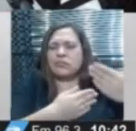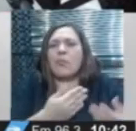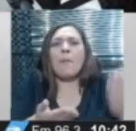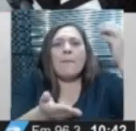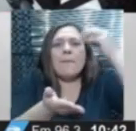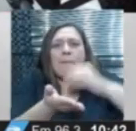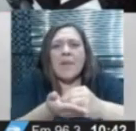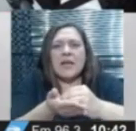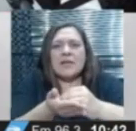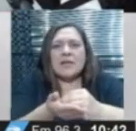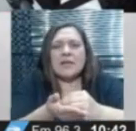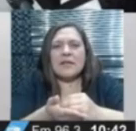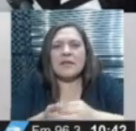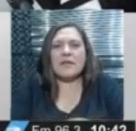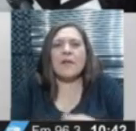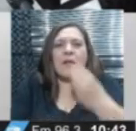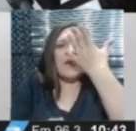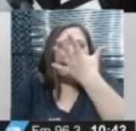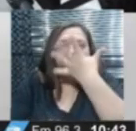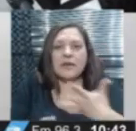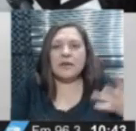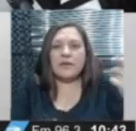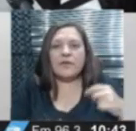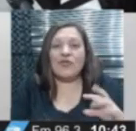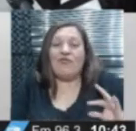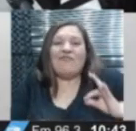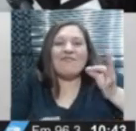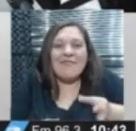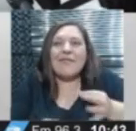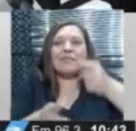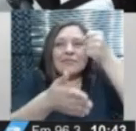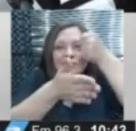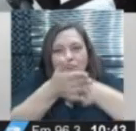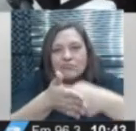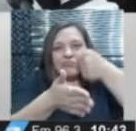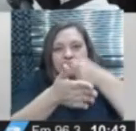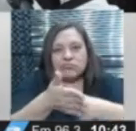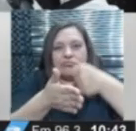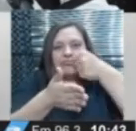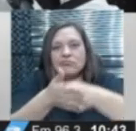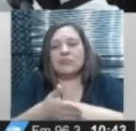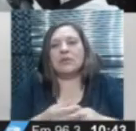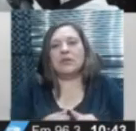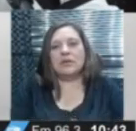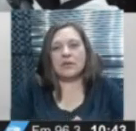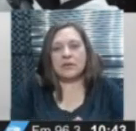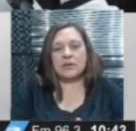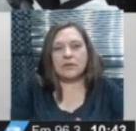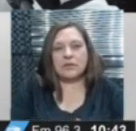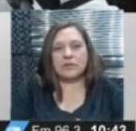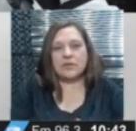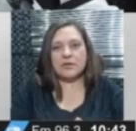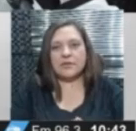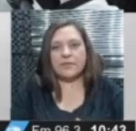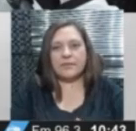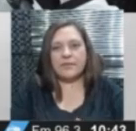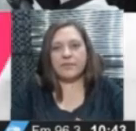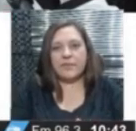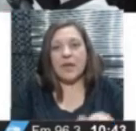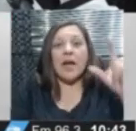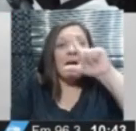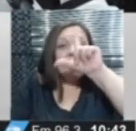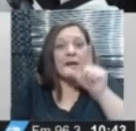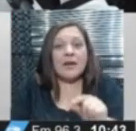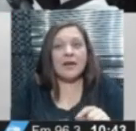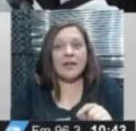hemos sido sujetos políticos Argentina latinoamérica tiene una una historia muy importante con